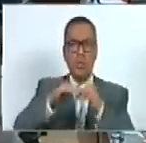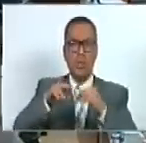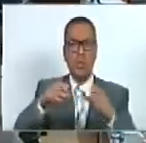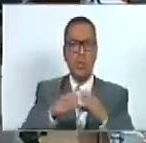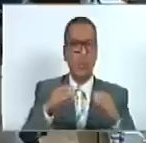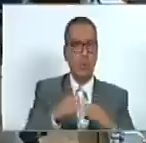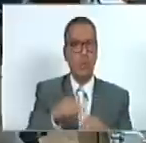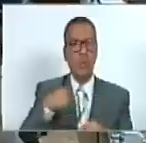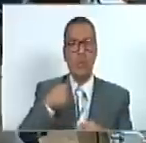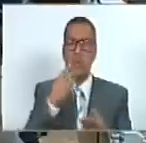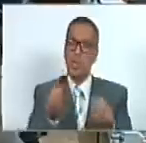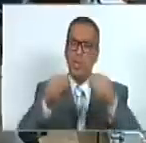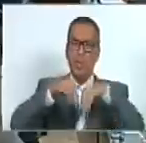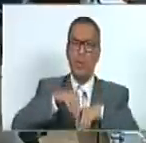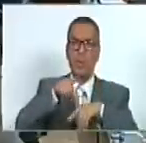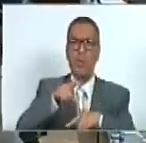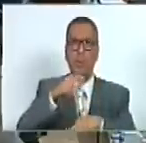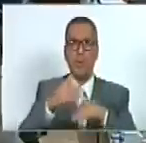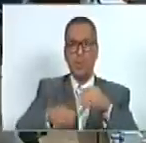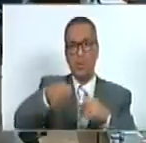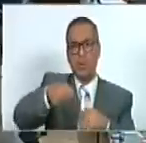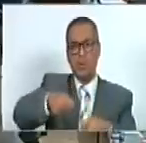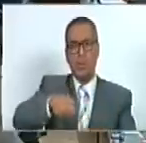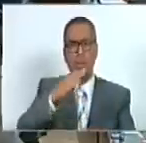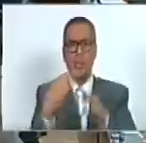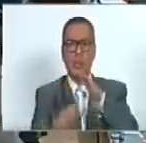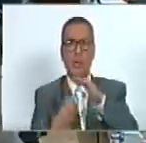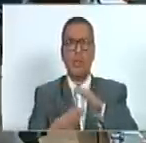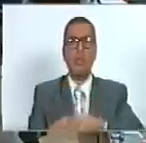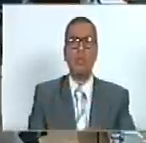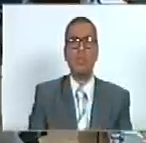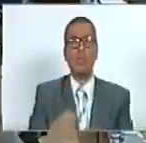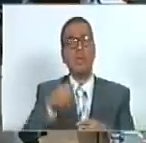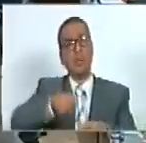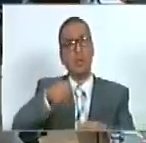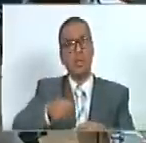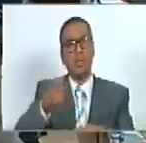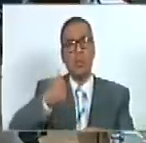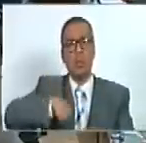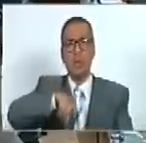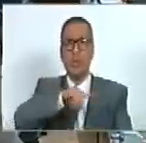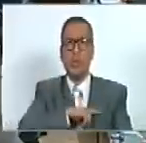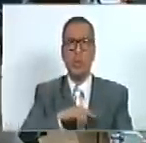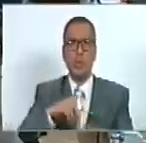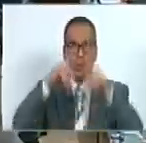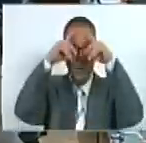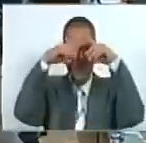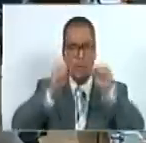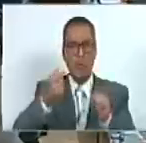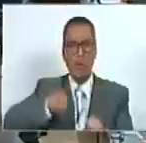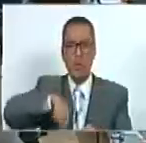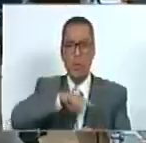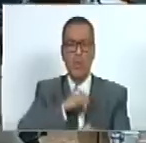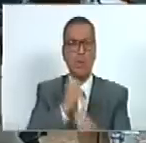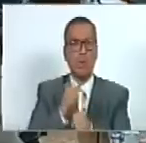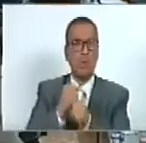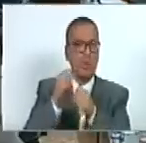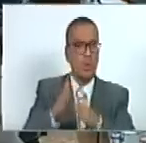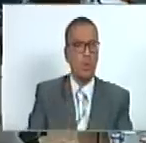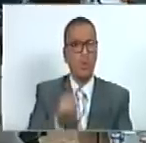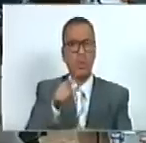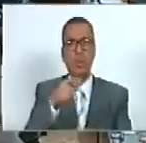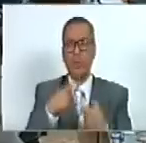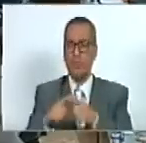nacional, pero de acuerdo a la canasta básica, de acuerdo a que nuestros profesionales, nuestros trabajadores de